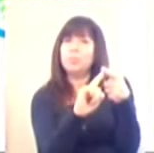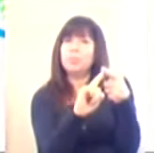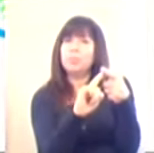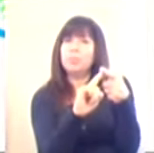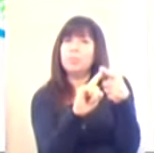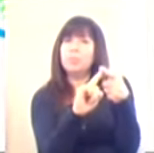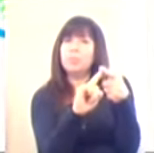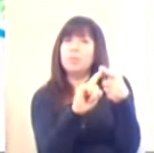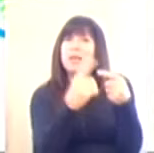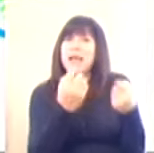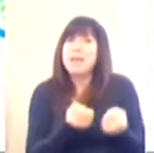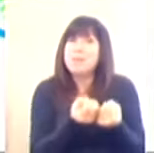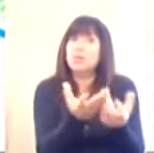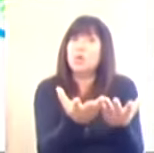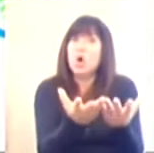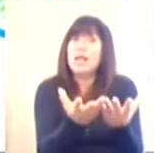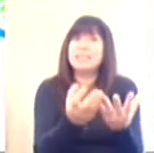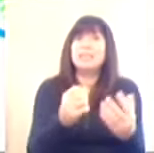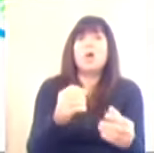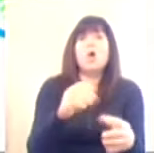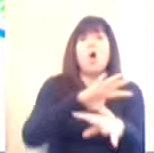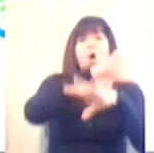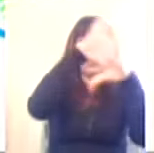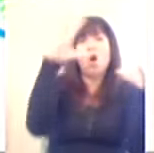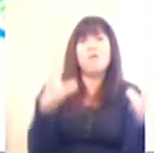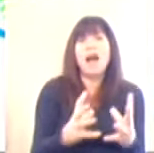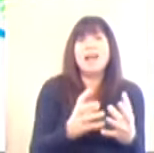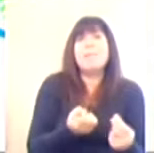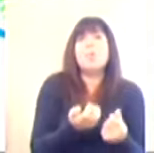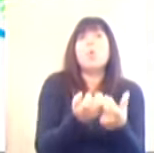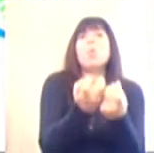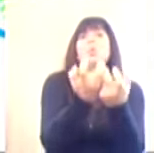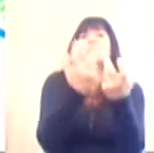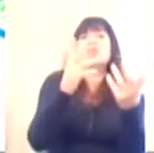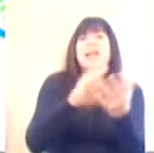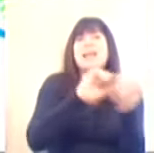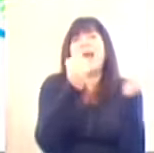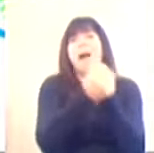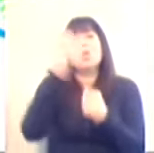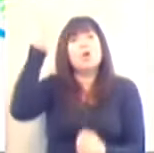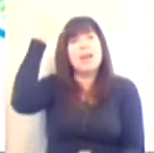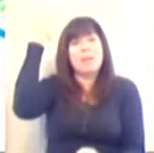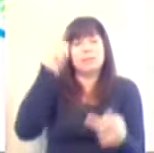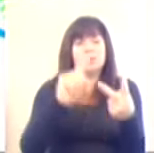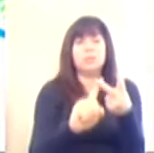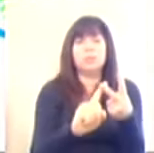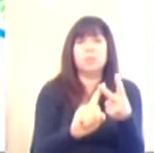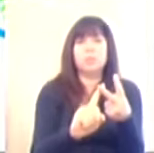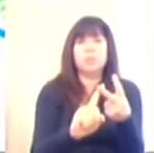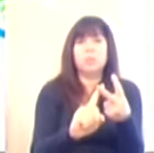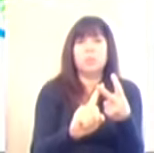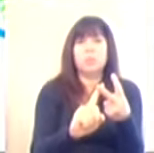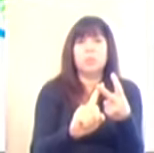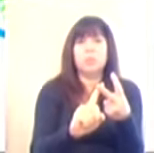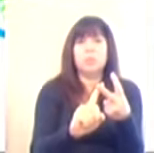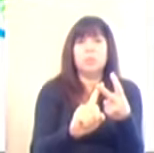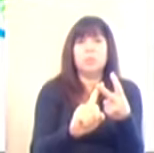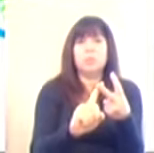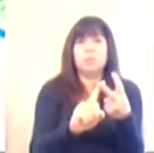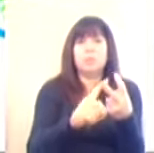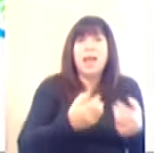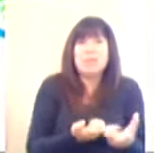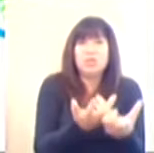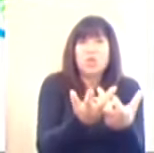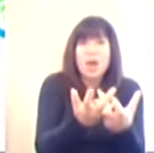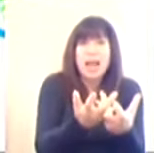globales, emisiones que generan el cambio climático. En segundo lugar, están las emisiones locales, la contaminación del